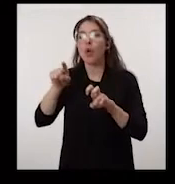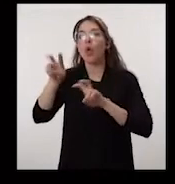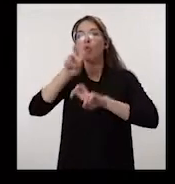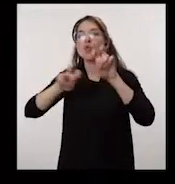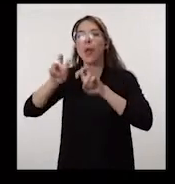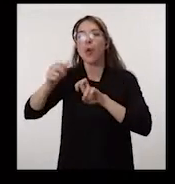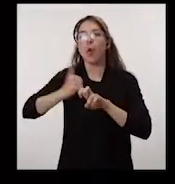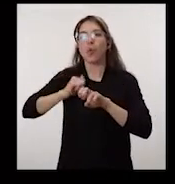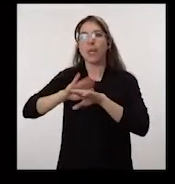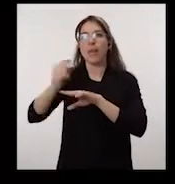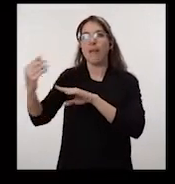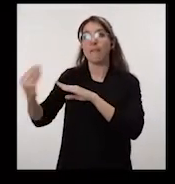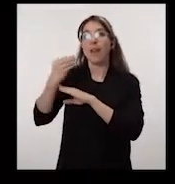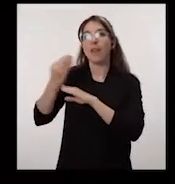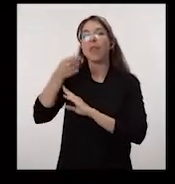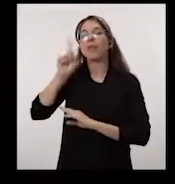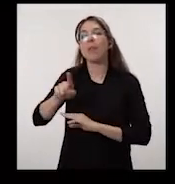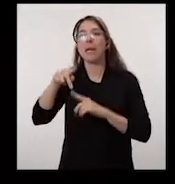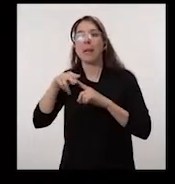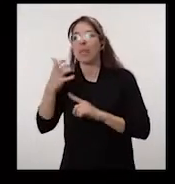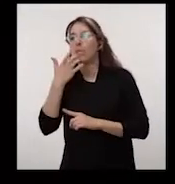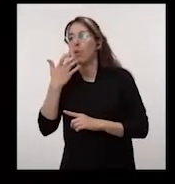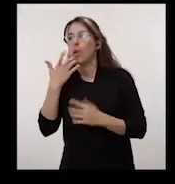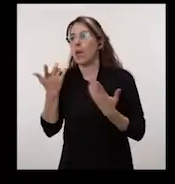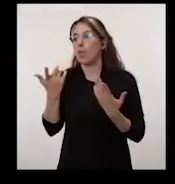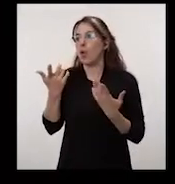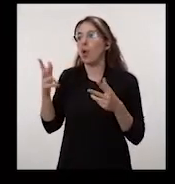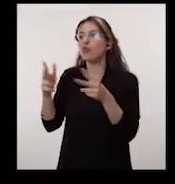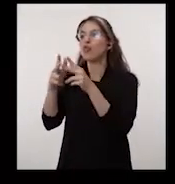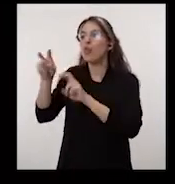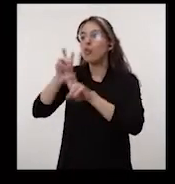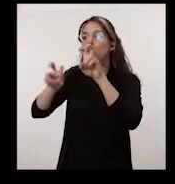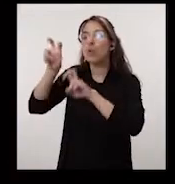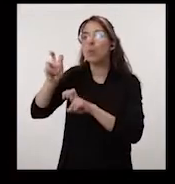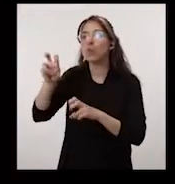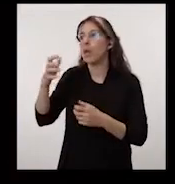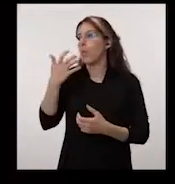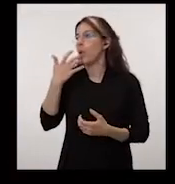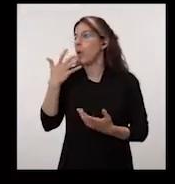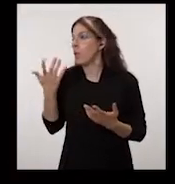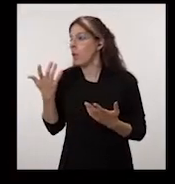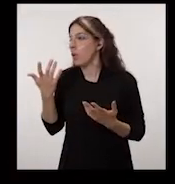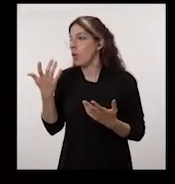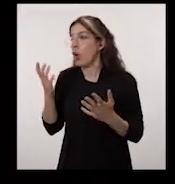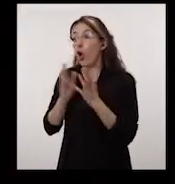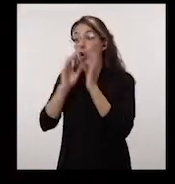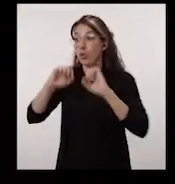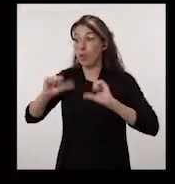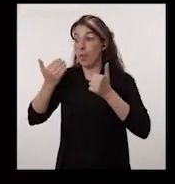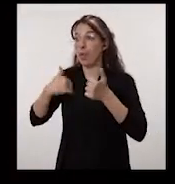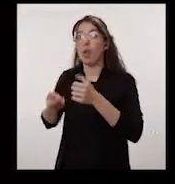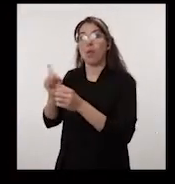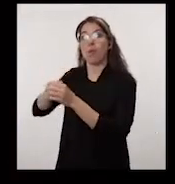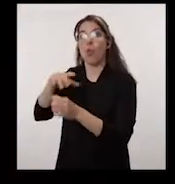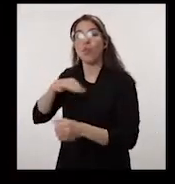oportunidades de financiación y herramientas como búsquedas de socios donde pueden desde subirse a un consorcio ya en marcha